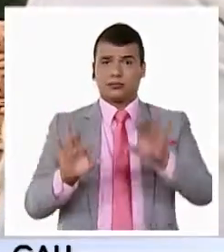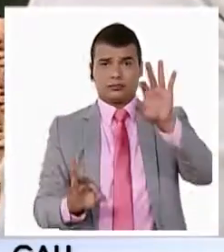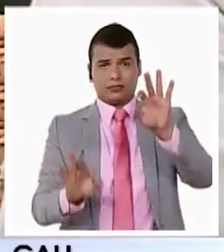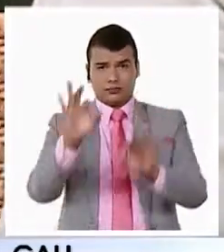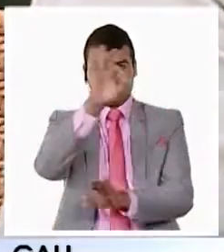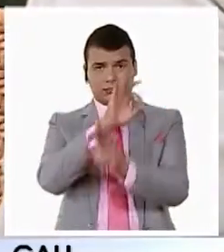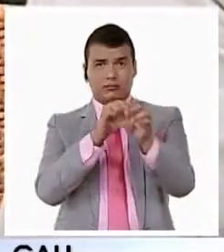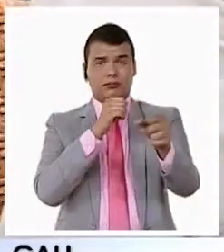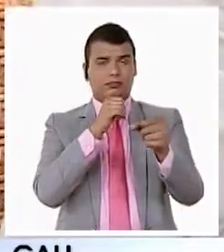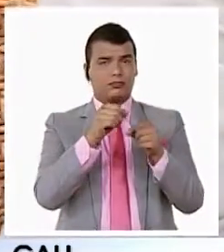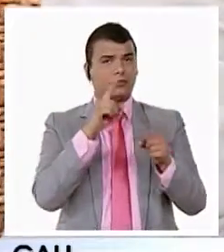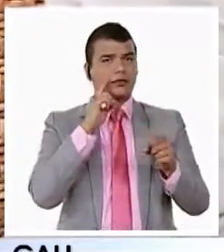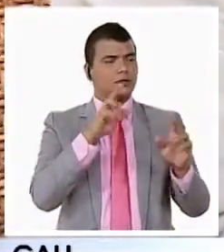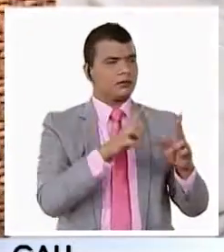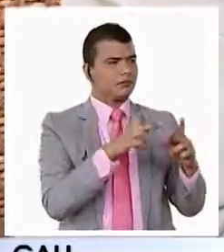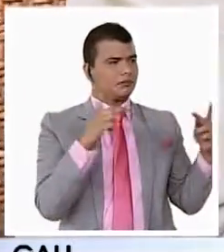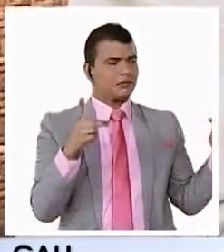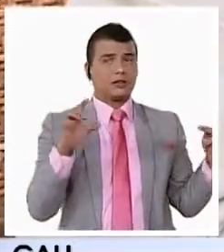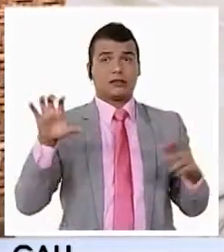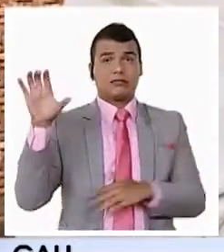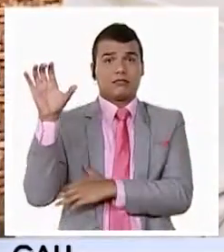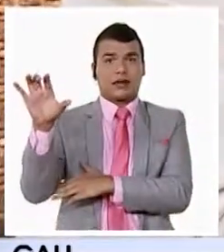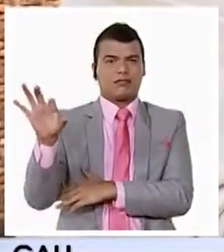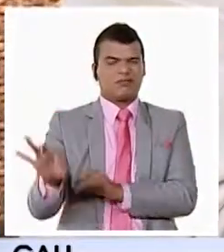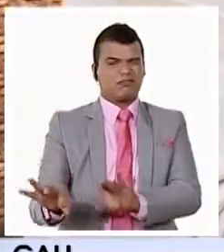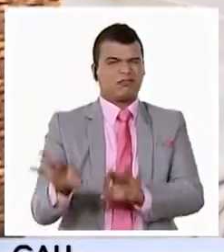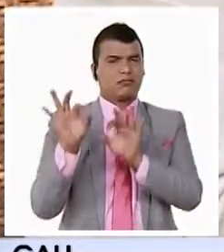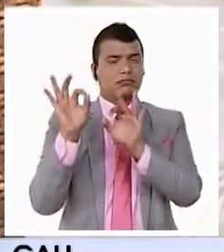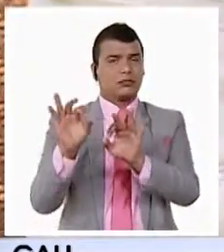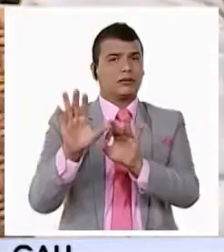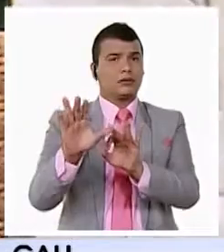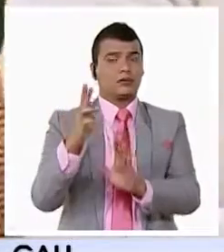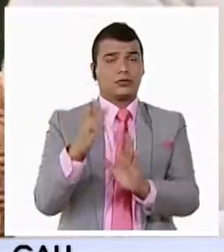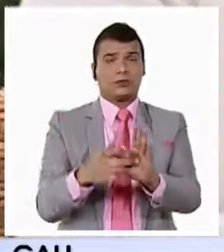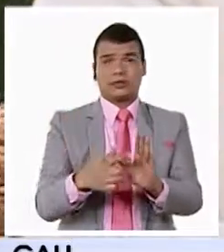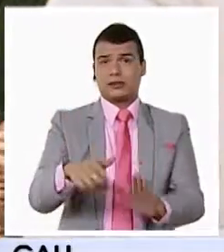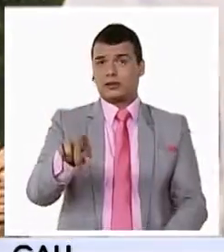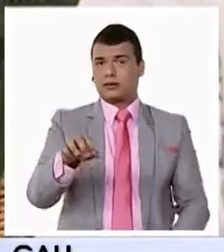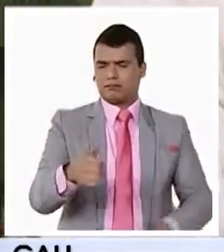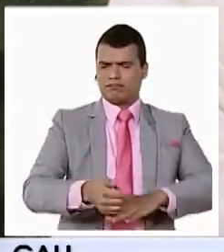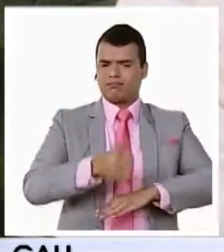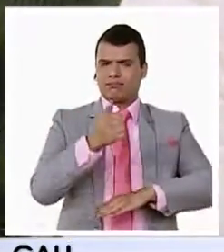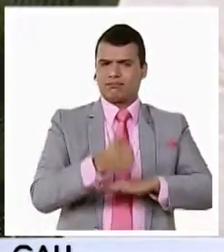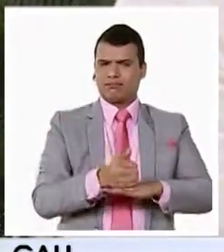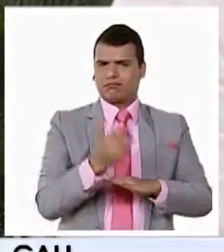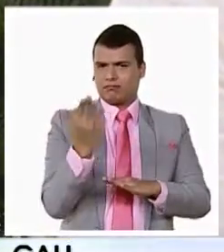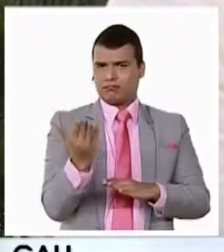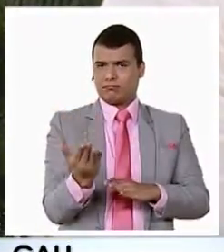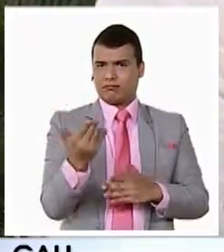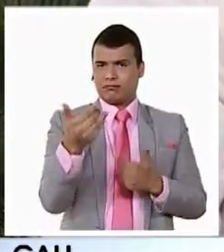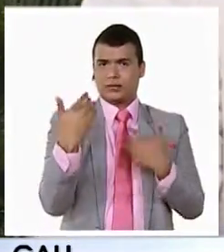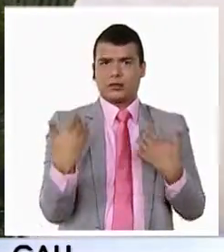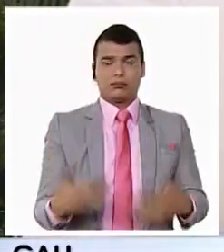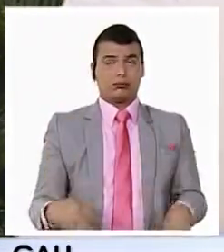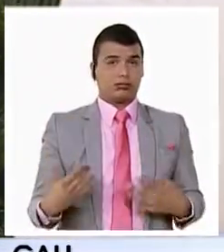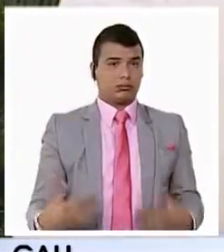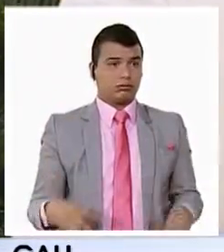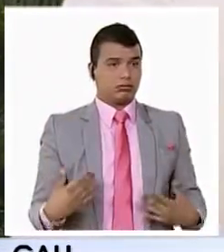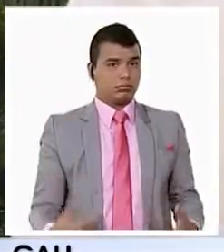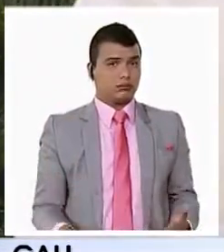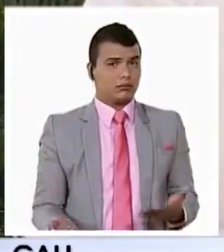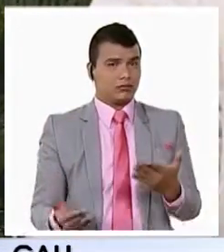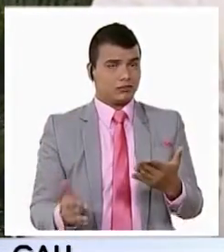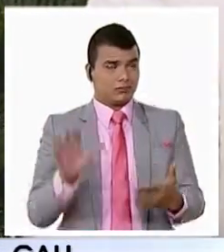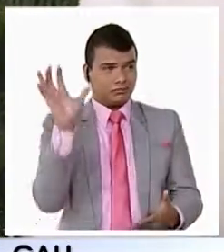el país a Reinaldo Rueda, mejor técnico de América 2016, sin duda alguno es